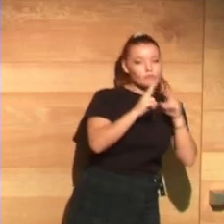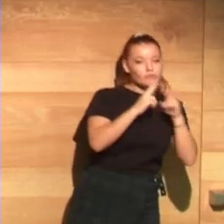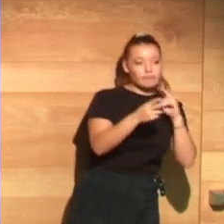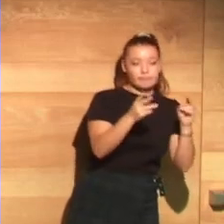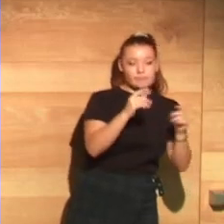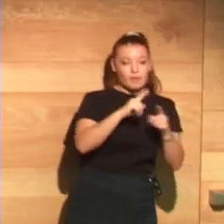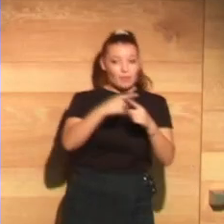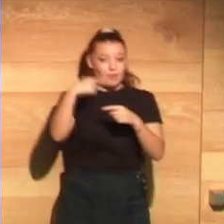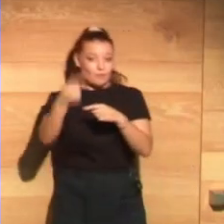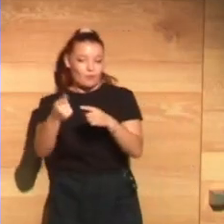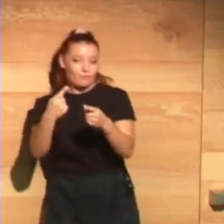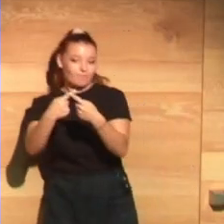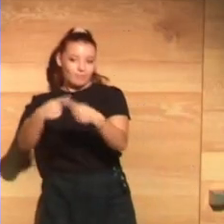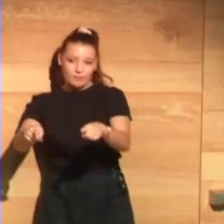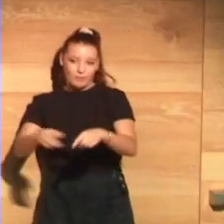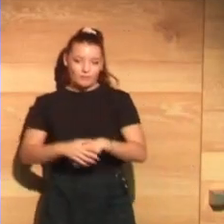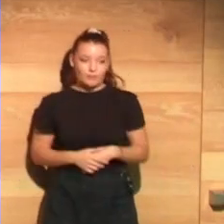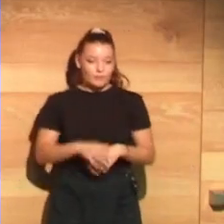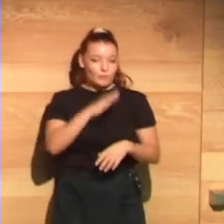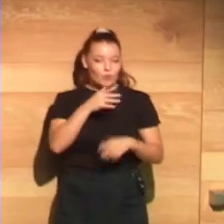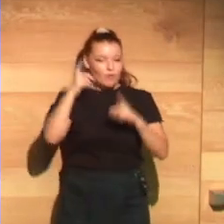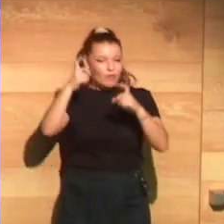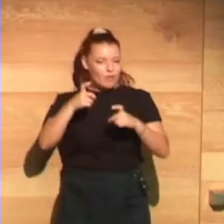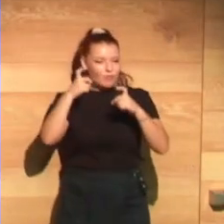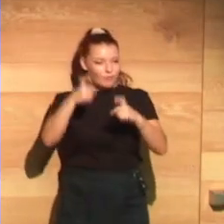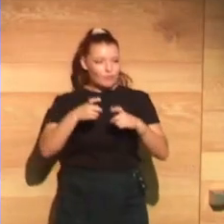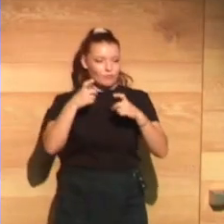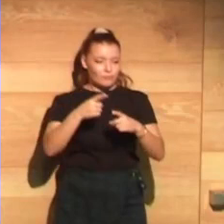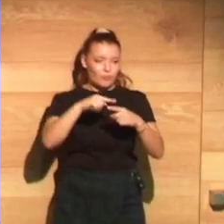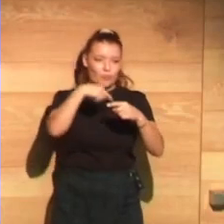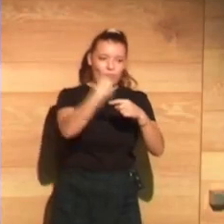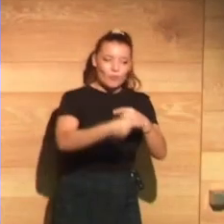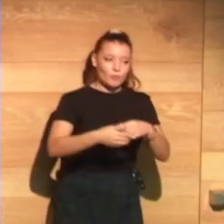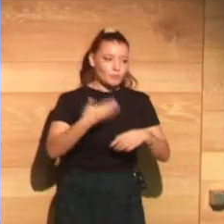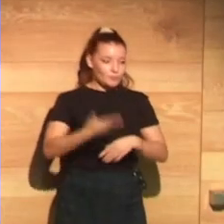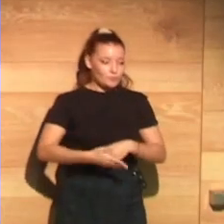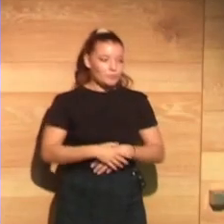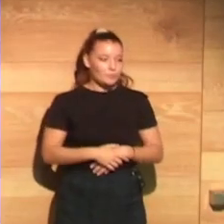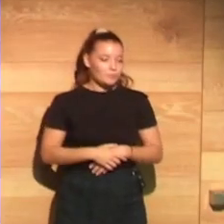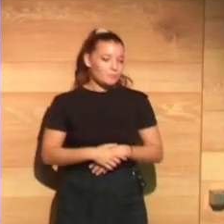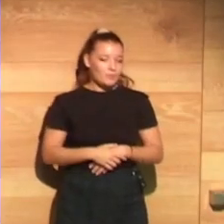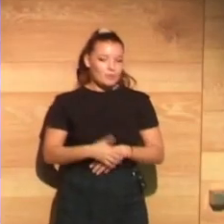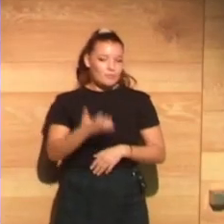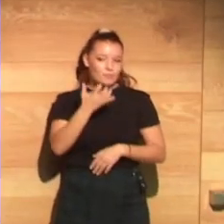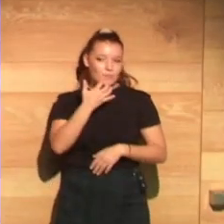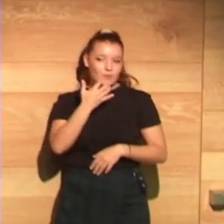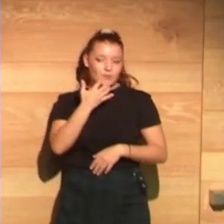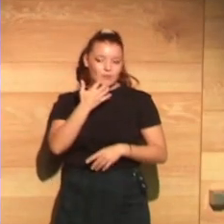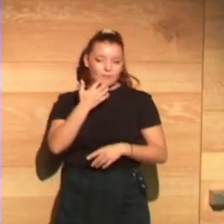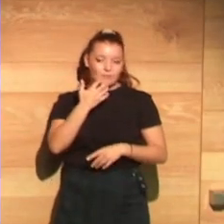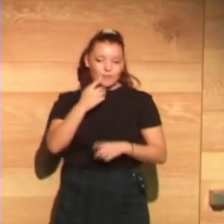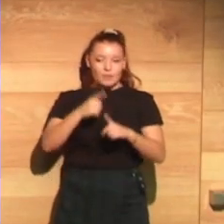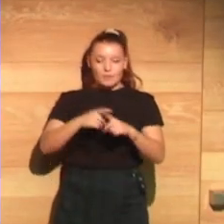y en la tercera, porque cuanto más lo voy contando, más me voy dando cuenta de toda la intencionalidad que hay dentro del trabajo.